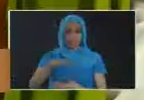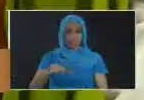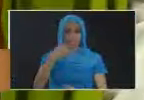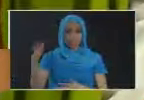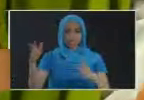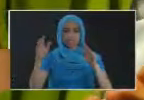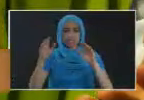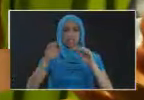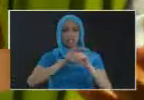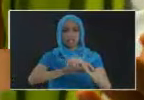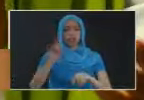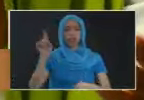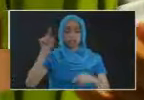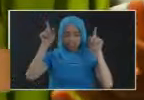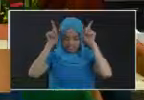detenido.